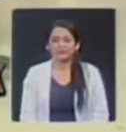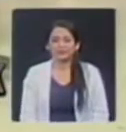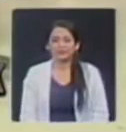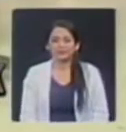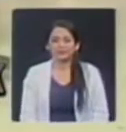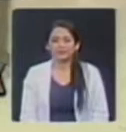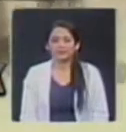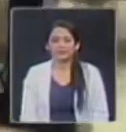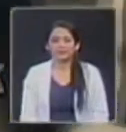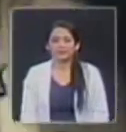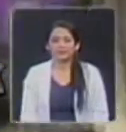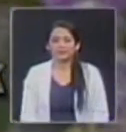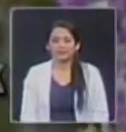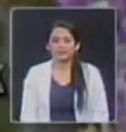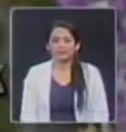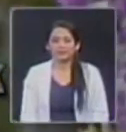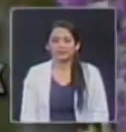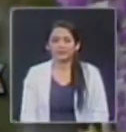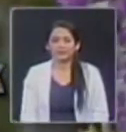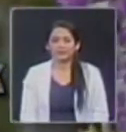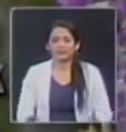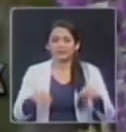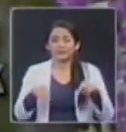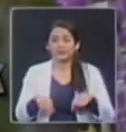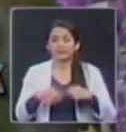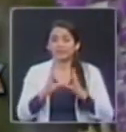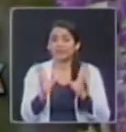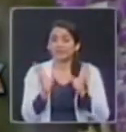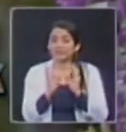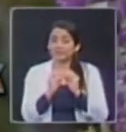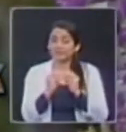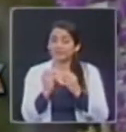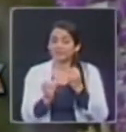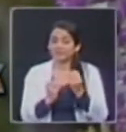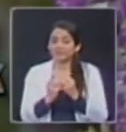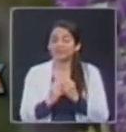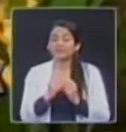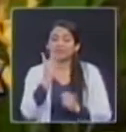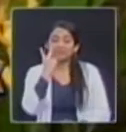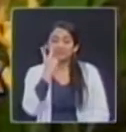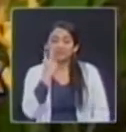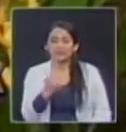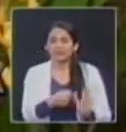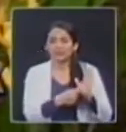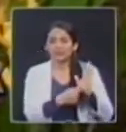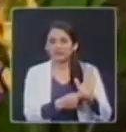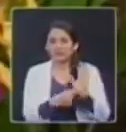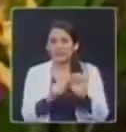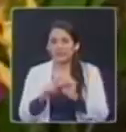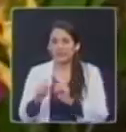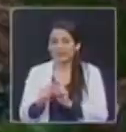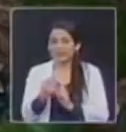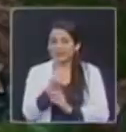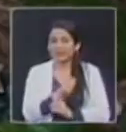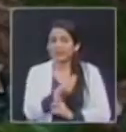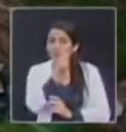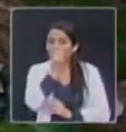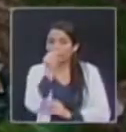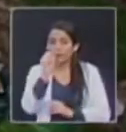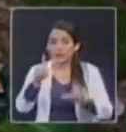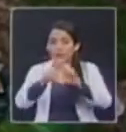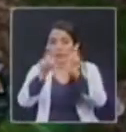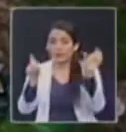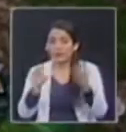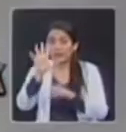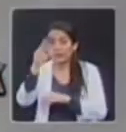estas orquídeas. En el marco de este evento se está llevando a cabo una exhibición de orquídeas en la que participan 5 empresas nacionales y